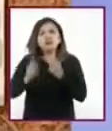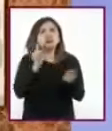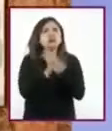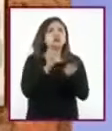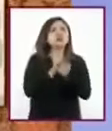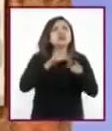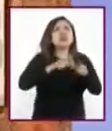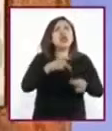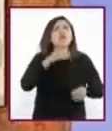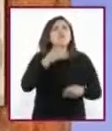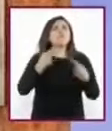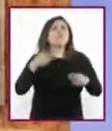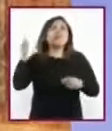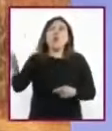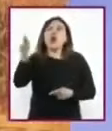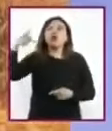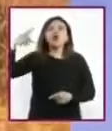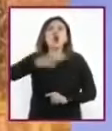españoles conquistaron en América.